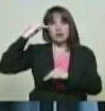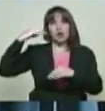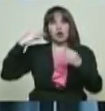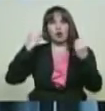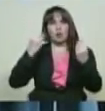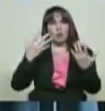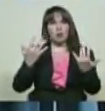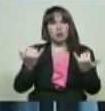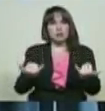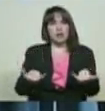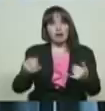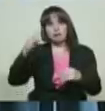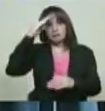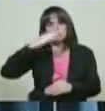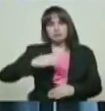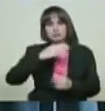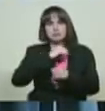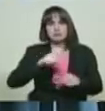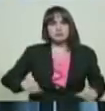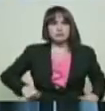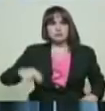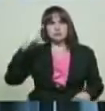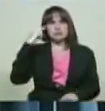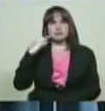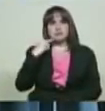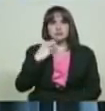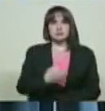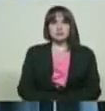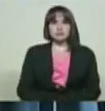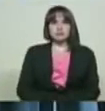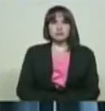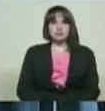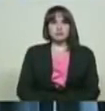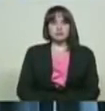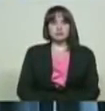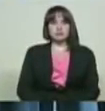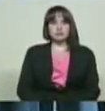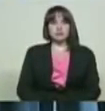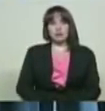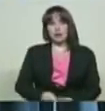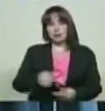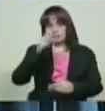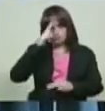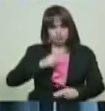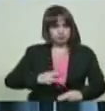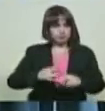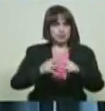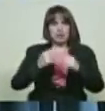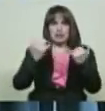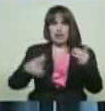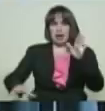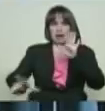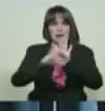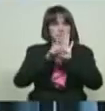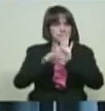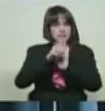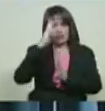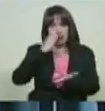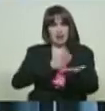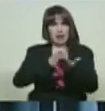Bolivariana, y nuestra Fuerza Armada Nacional Bolivariana cohesionada, leal a la Constitución, a la Revolución y a su comandante